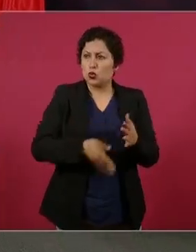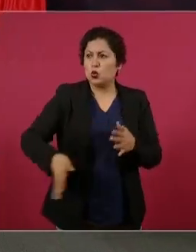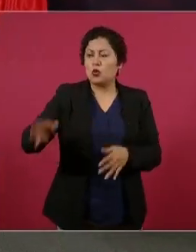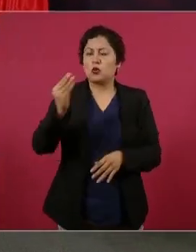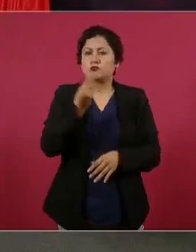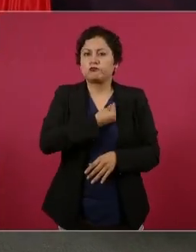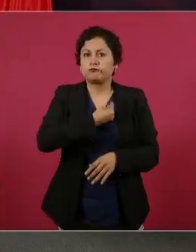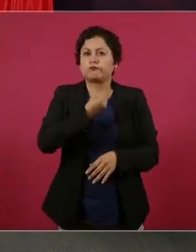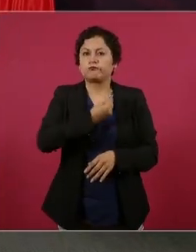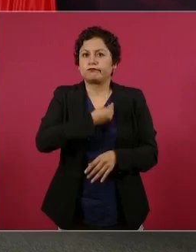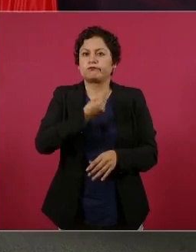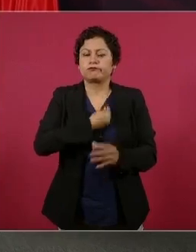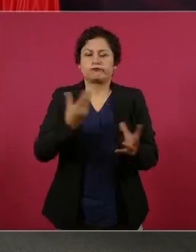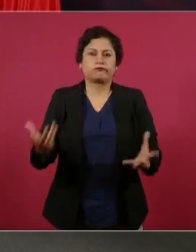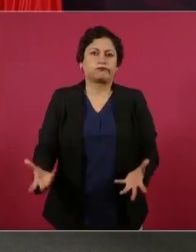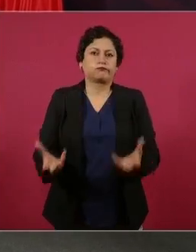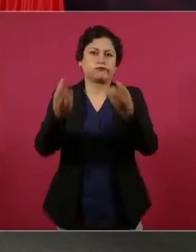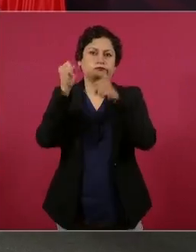y por eso